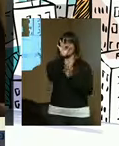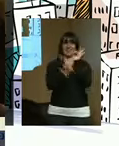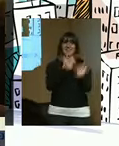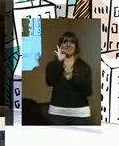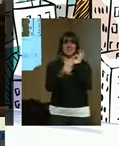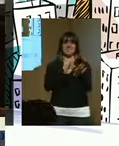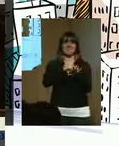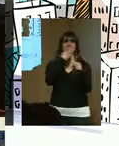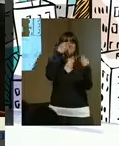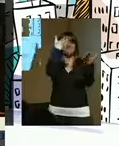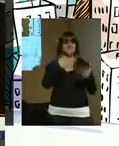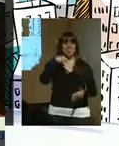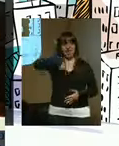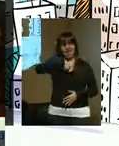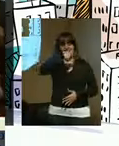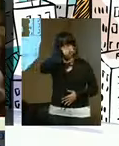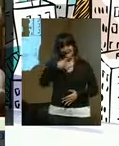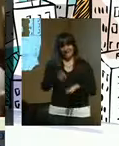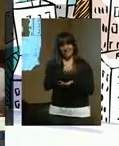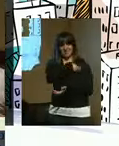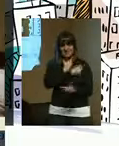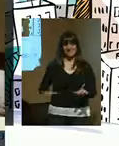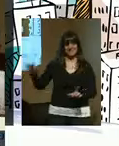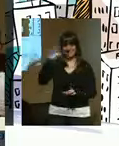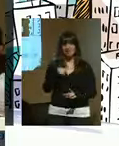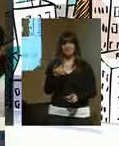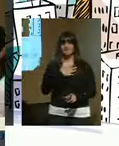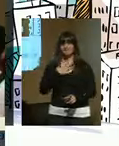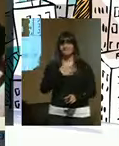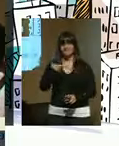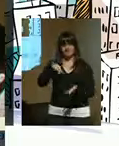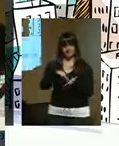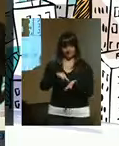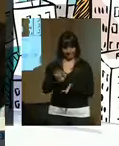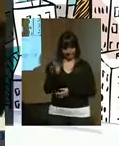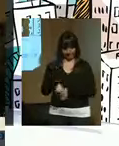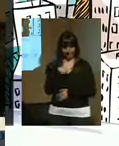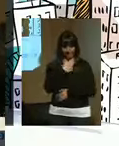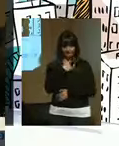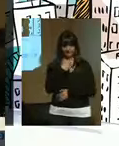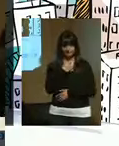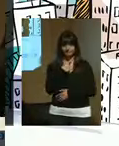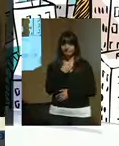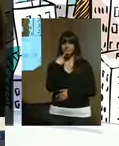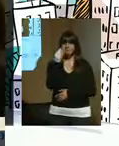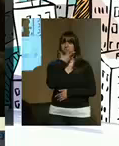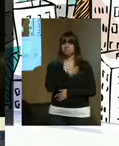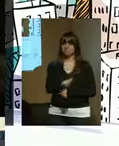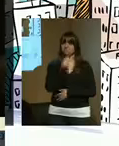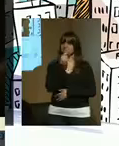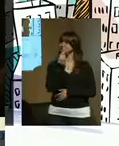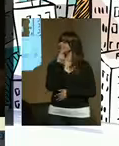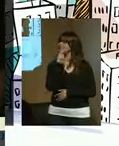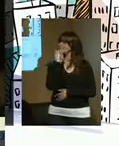estar acá en España nuevamente, que la verdad que nos gusta mucho estar en España y en esta ciudad, que es espectacular, que la verdad